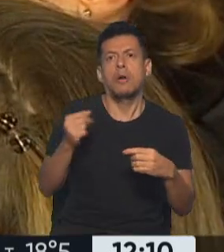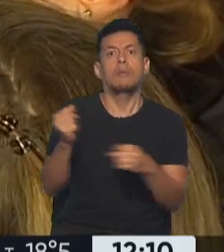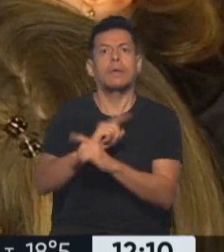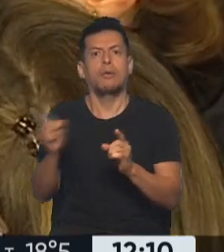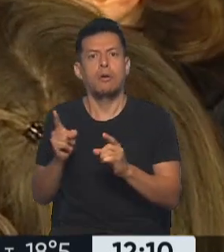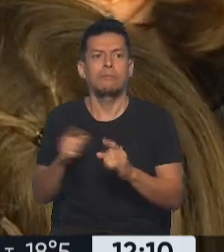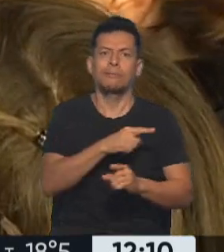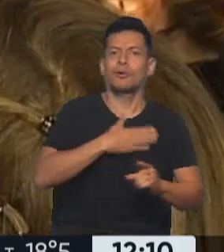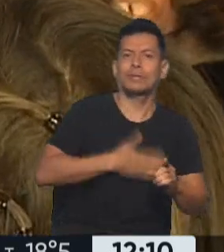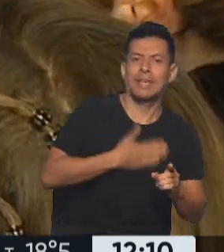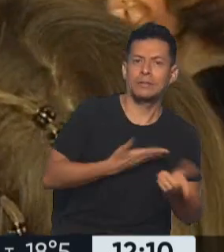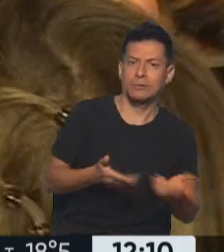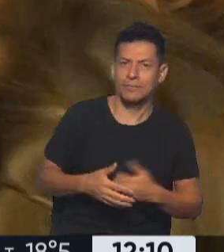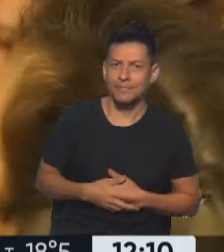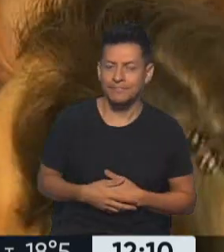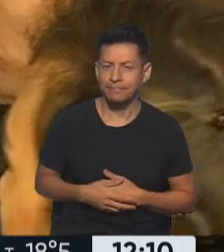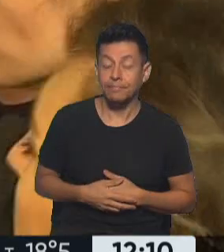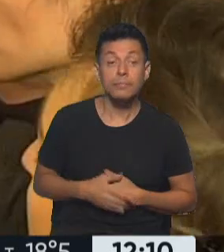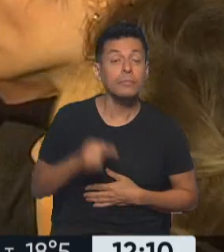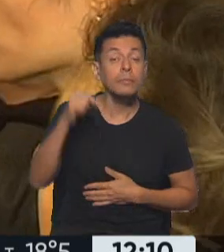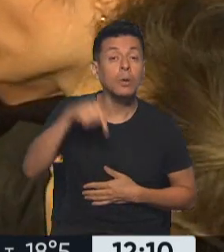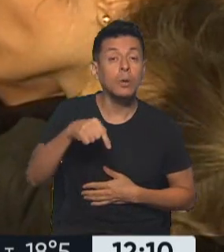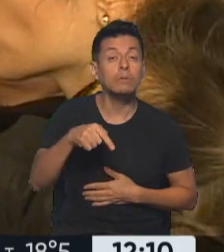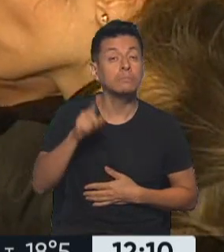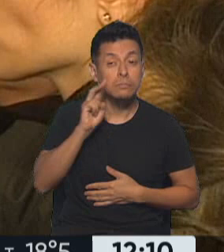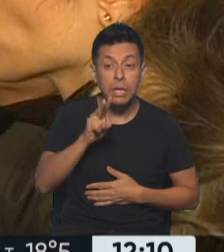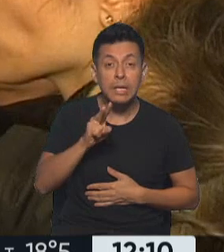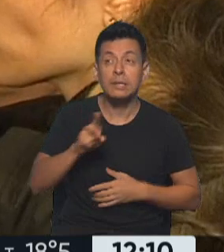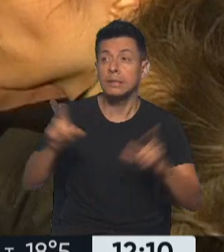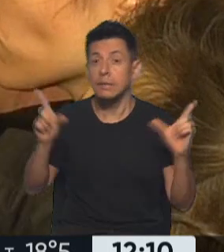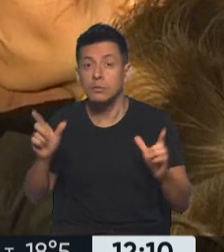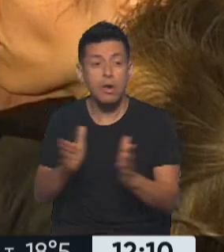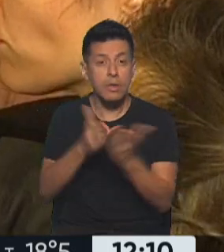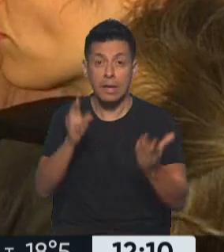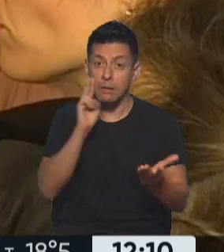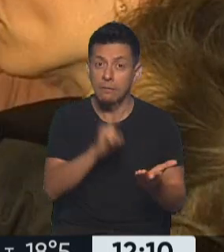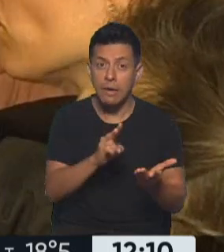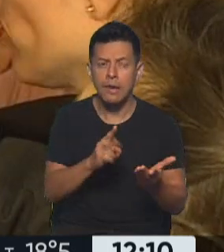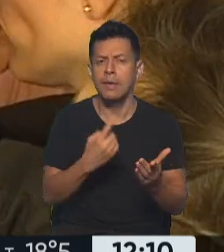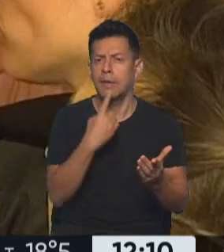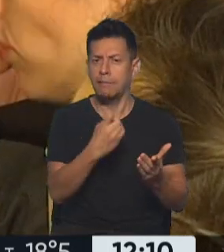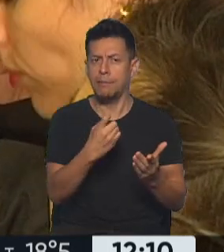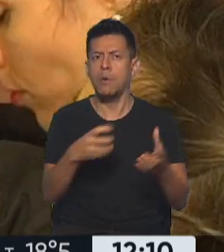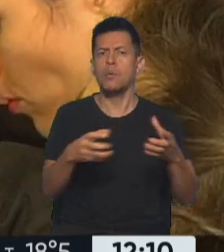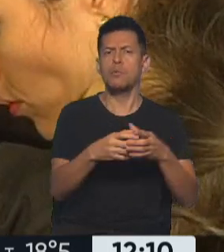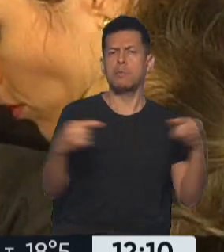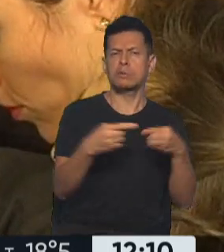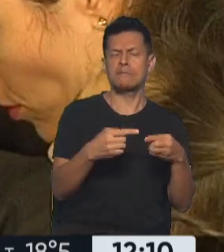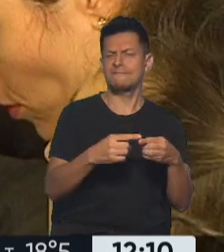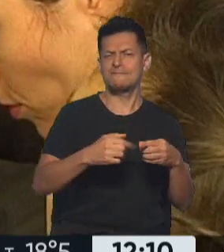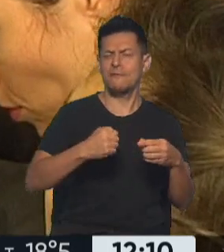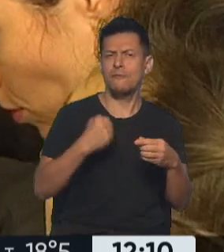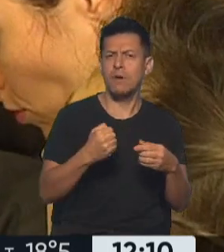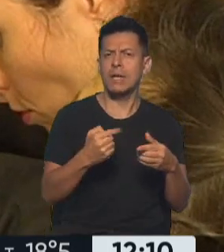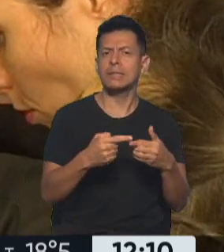tratados en el Congreso de la Nación. Hoy, si vos ves los medios, te das cuenta que esta oposición salvaje, junto con